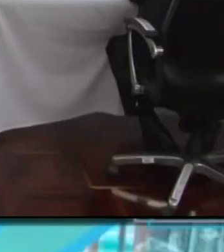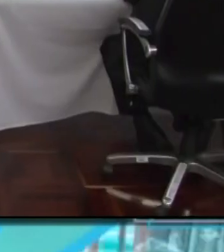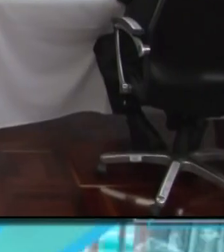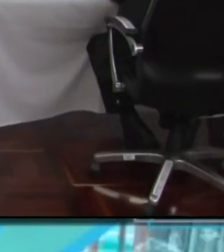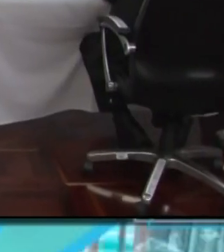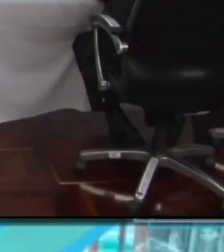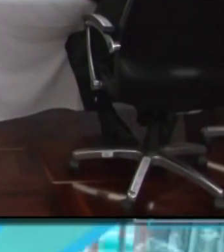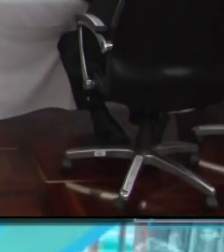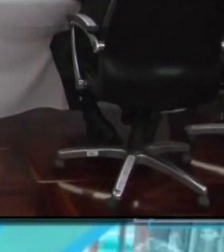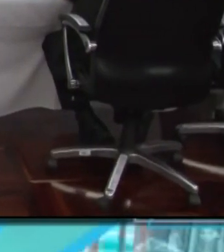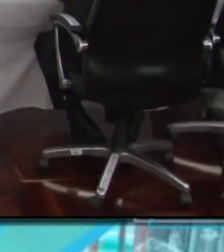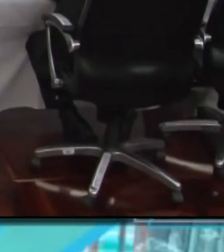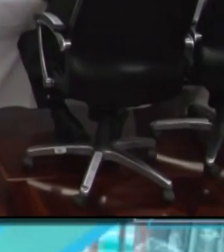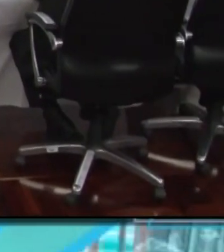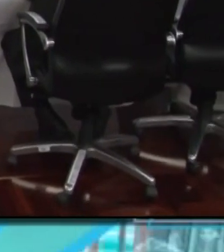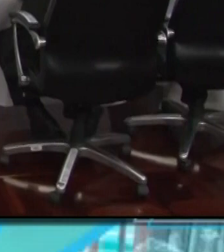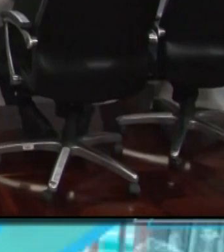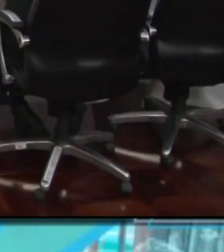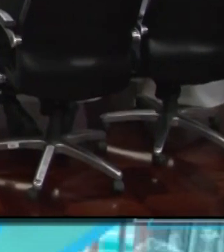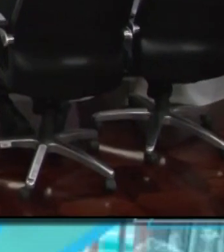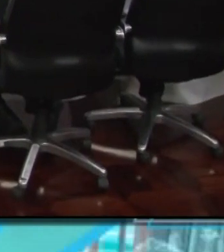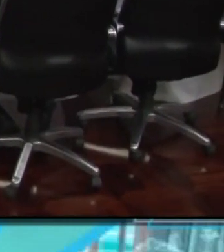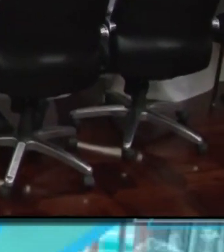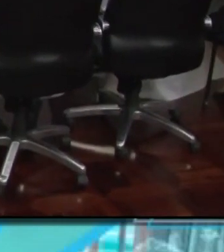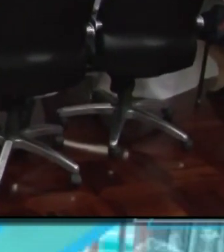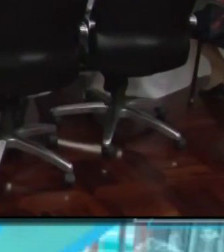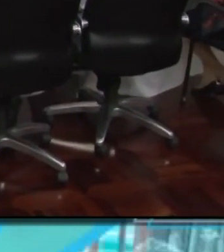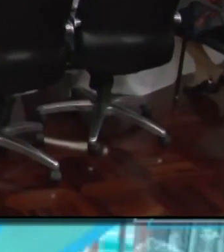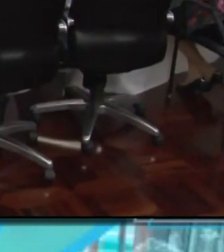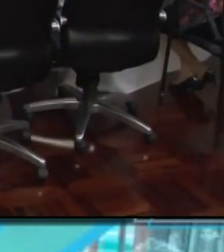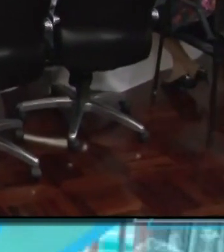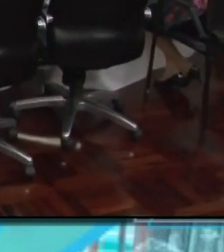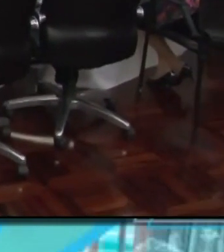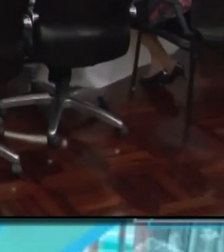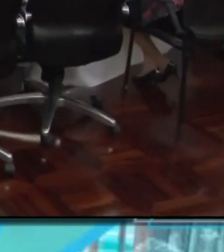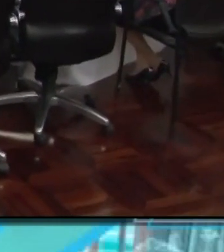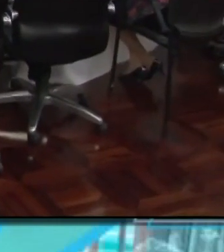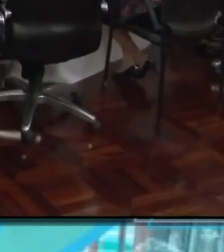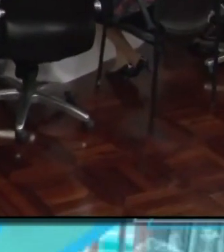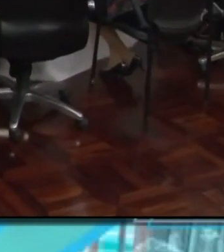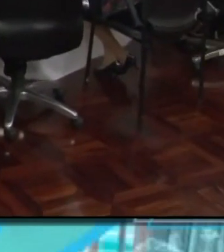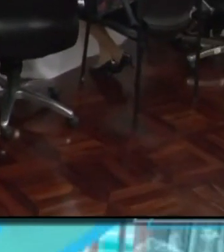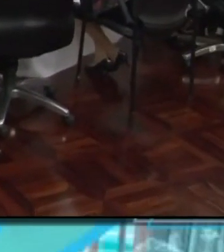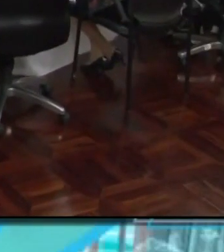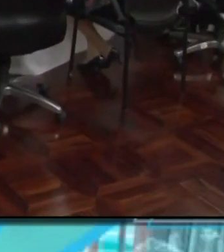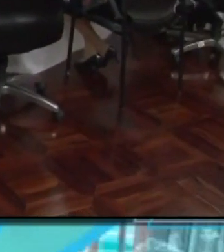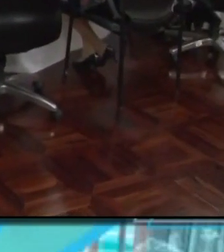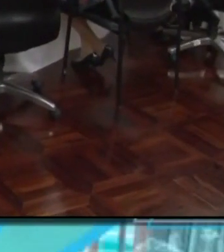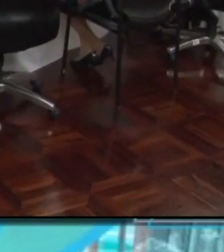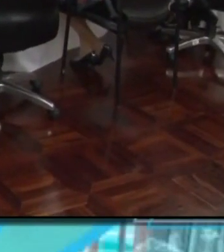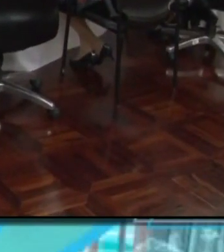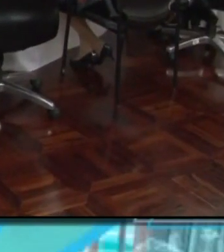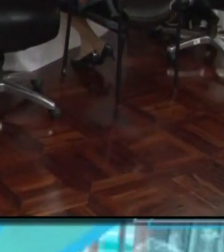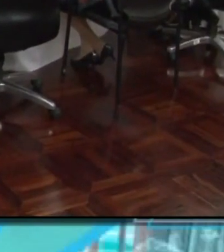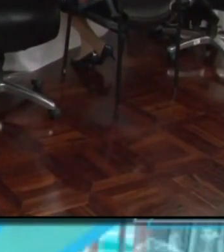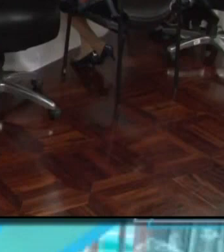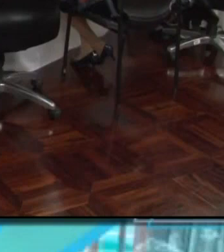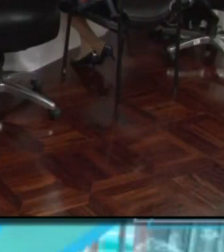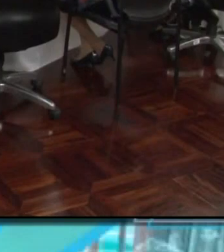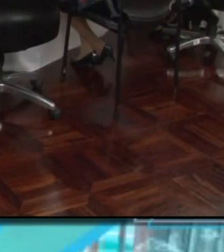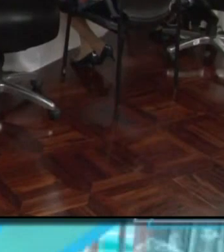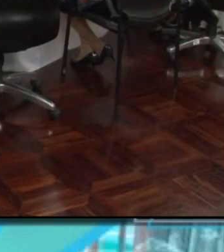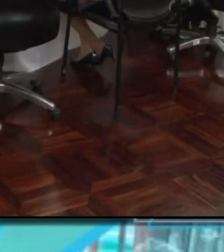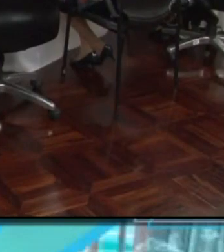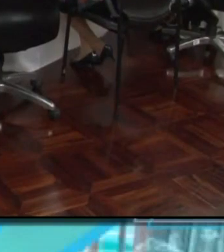meses más generó polémica hoy en la Asamblea Legislativa y terminó en la agresión de un asesor legislativo. Esto luego de que el